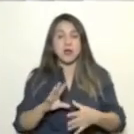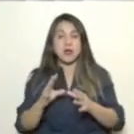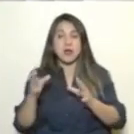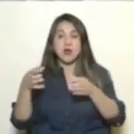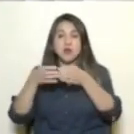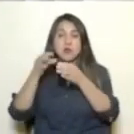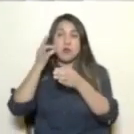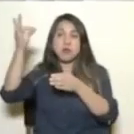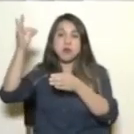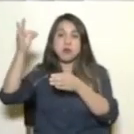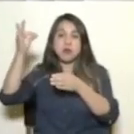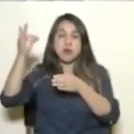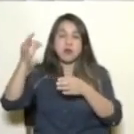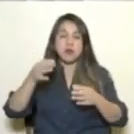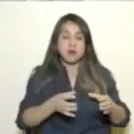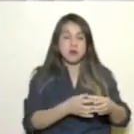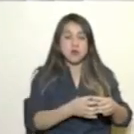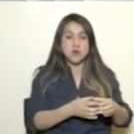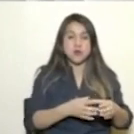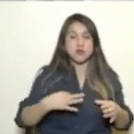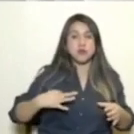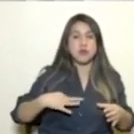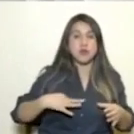élite y la ciudadanía,